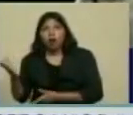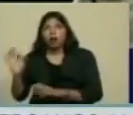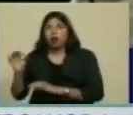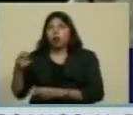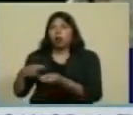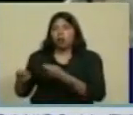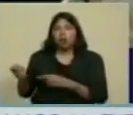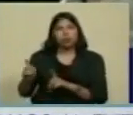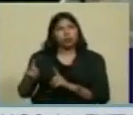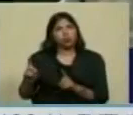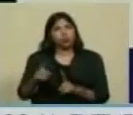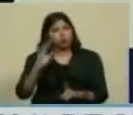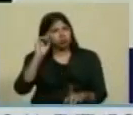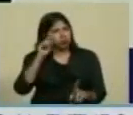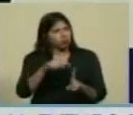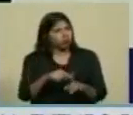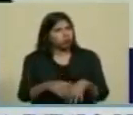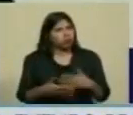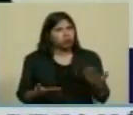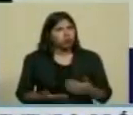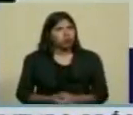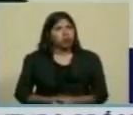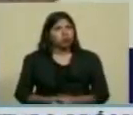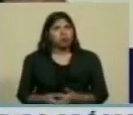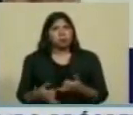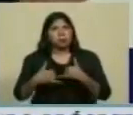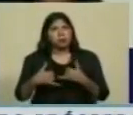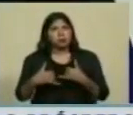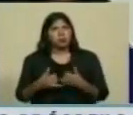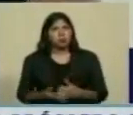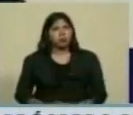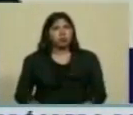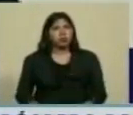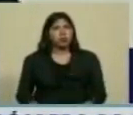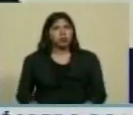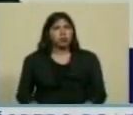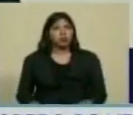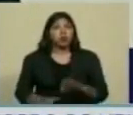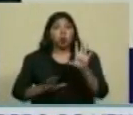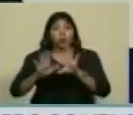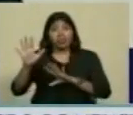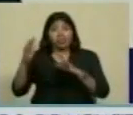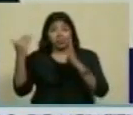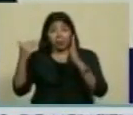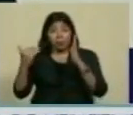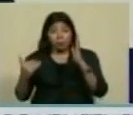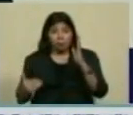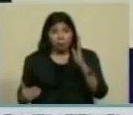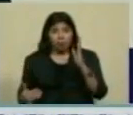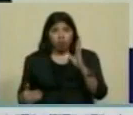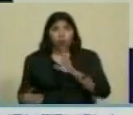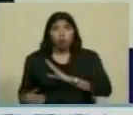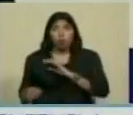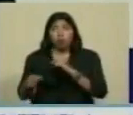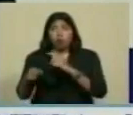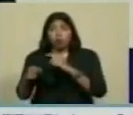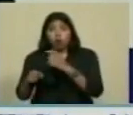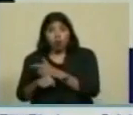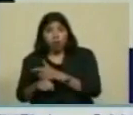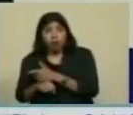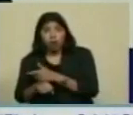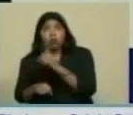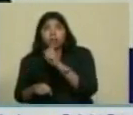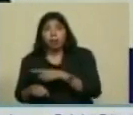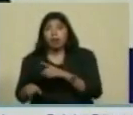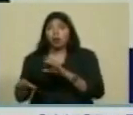feria apunta a aspectos fundamentales y enmarcado en los 15 motores productivos. De igual manera, en el ámbito de las